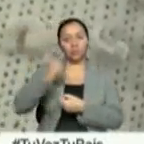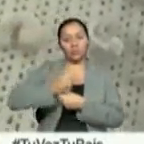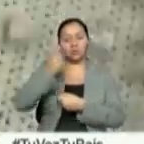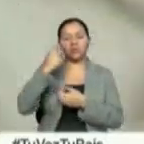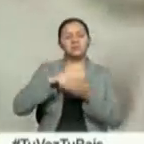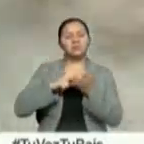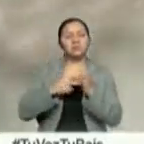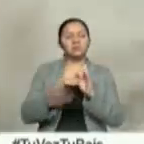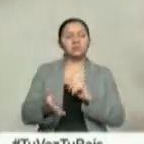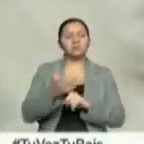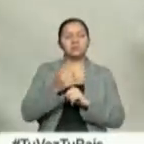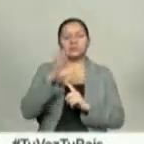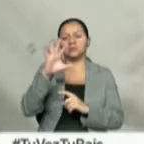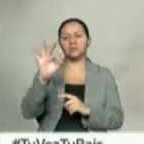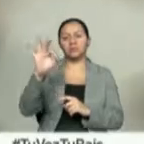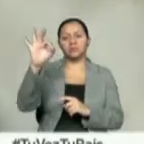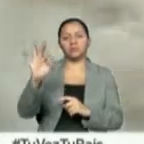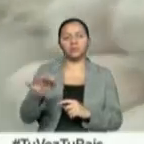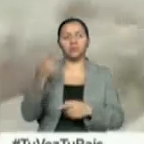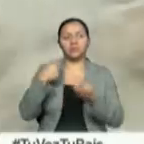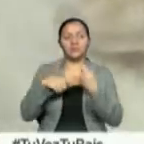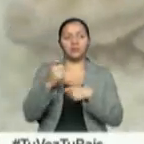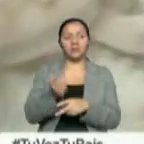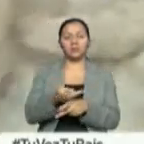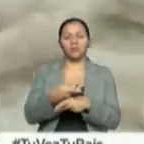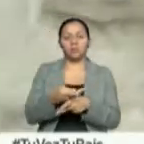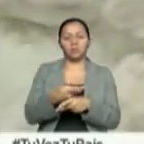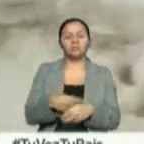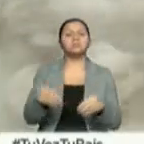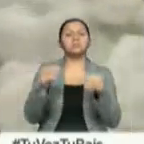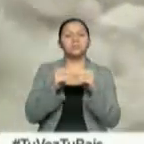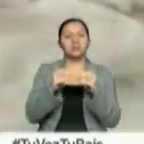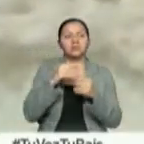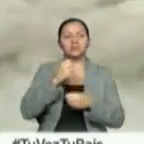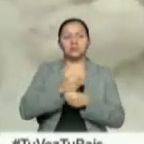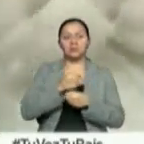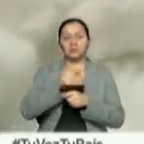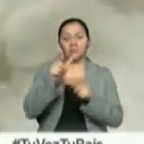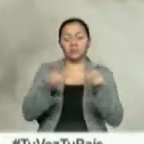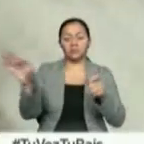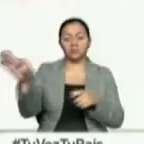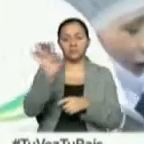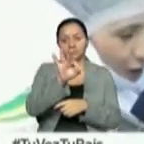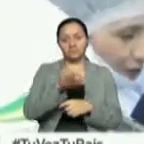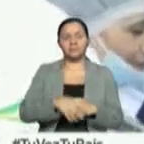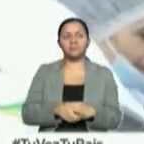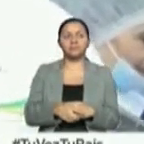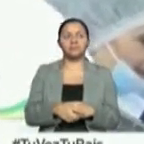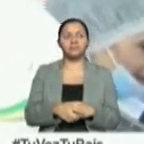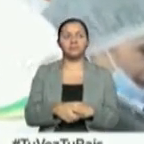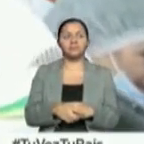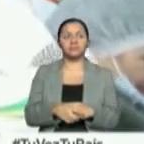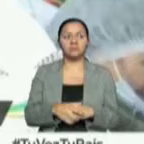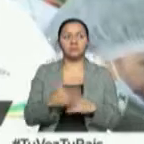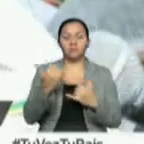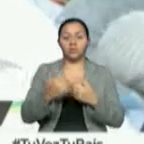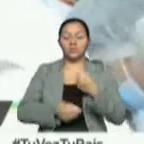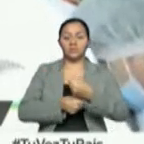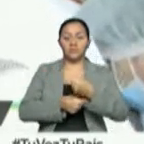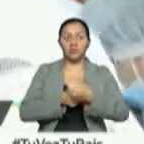un 50% más de exportaciones y mucho más trabajo para la provincia esta industria está exportando